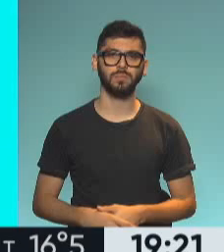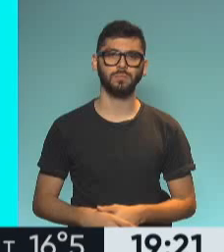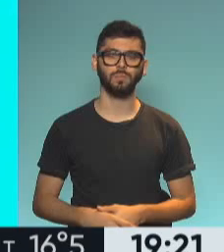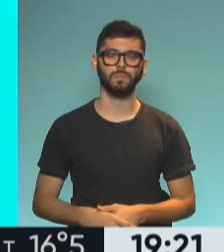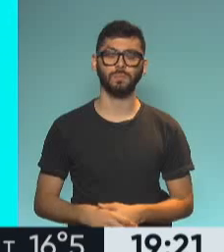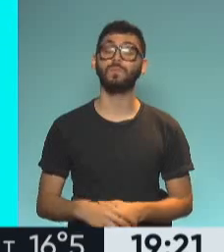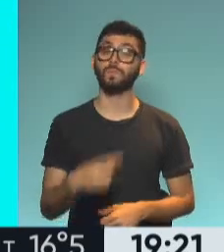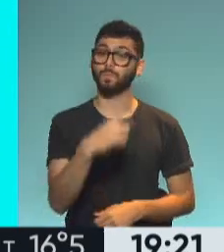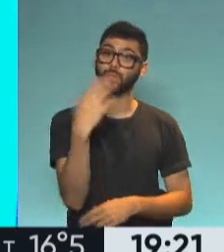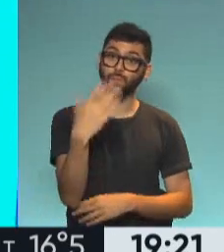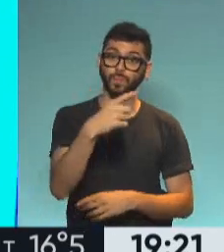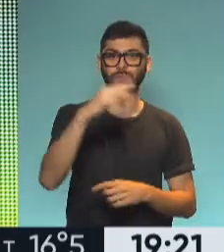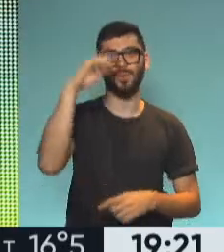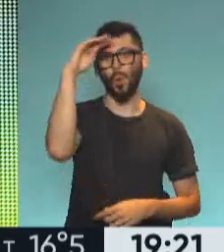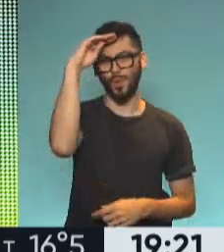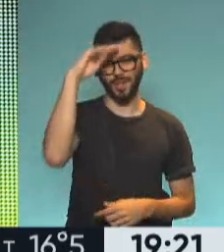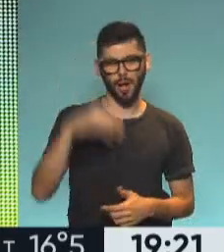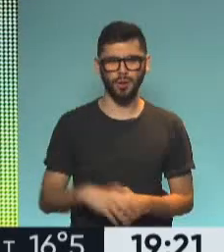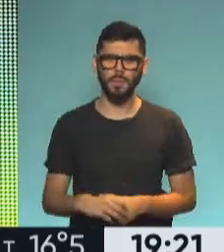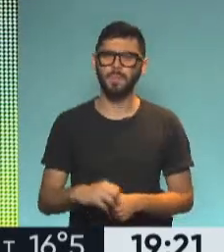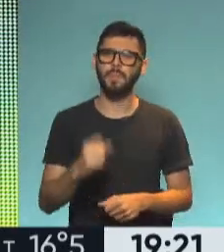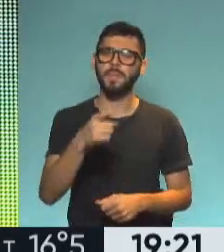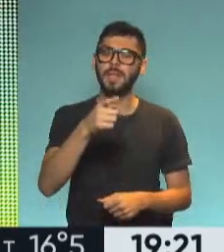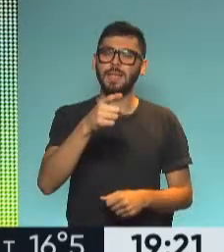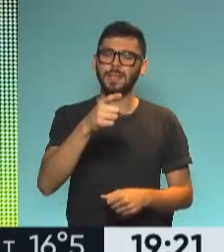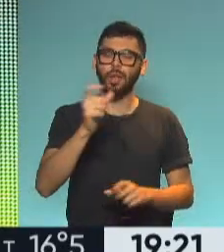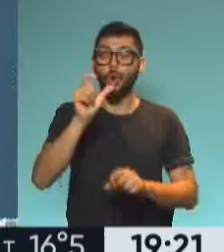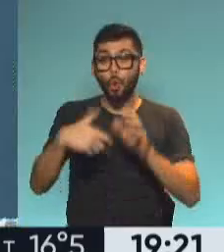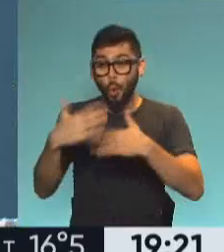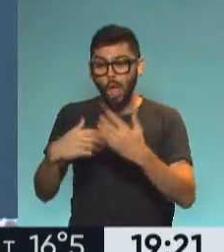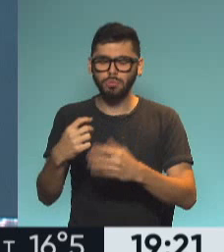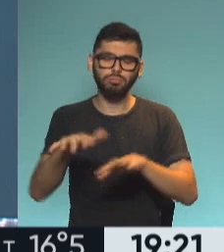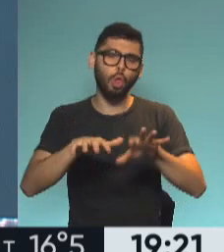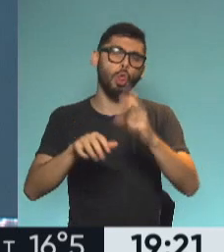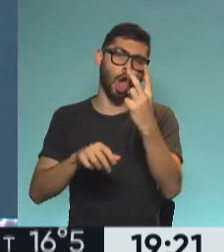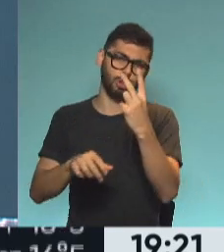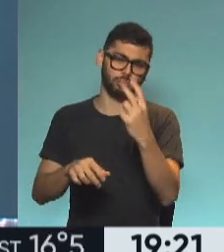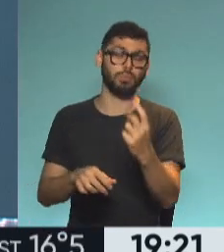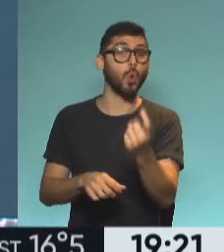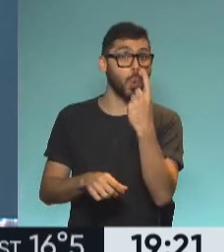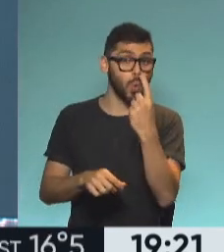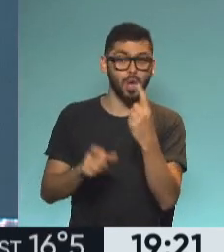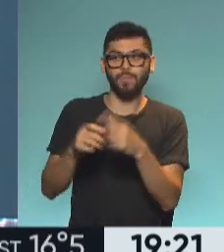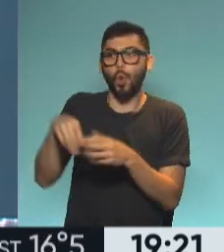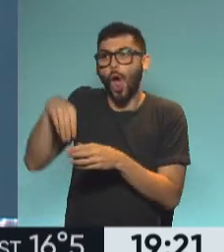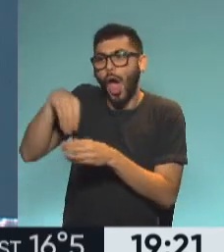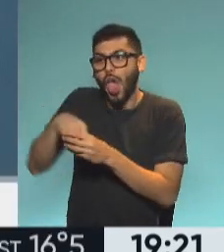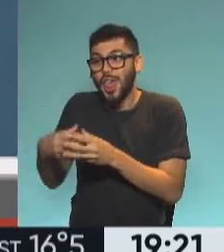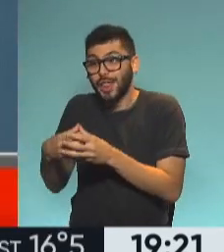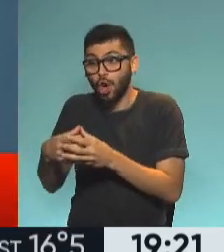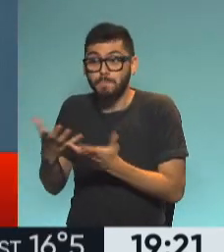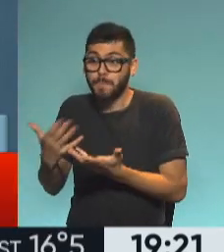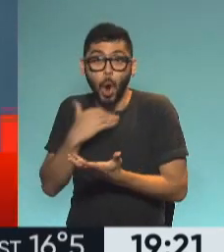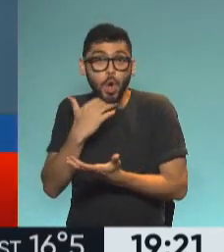Muy bien, a palabra entonces de Bolsonaro. Mira, hay dos escenarios con respecto a los jugadores. El primero es el interno, que no saben qué